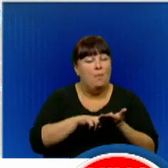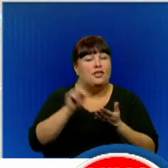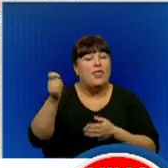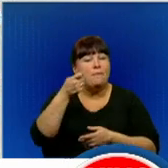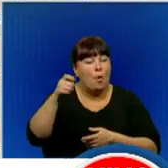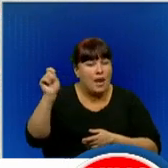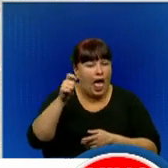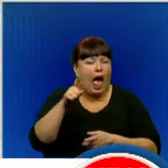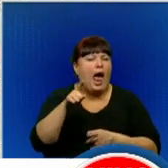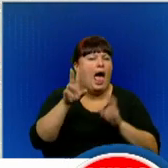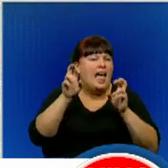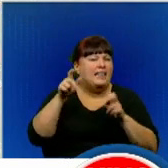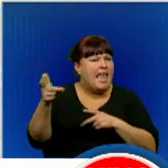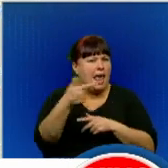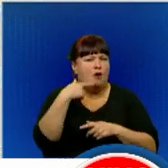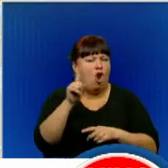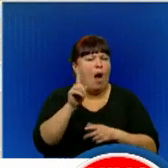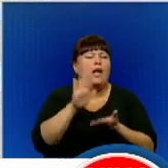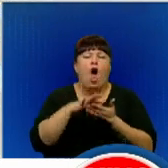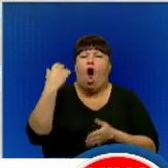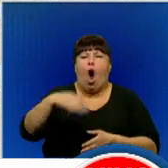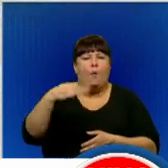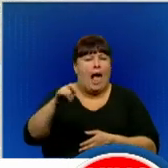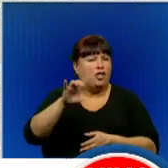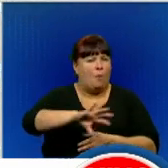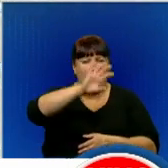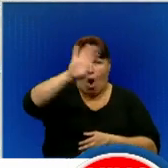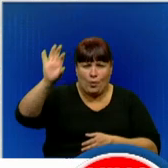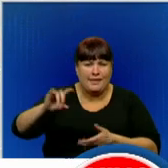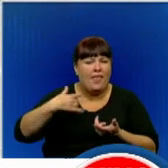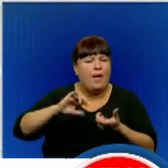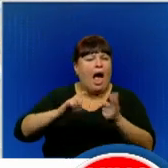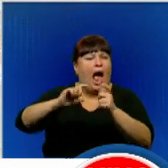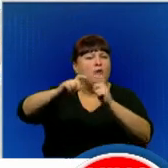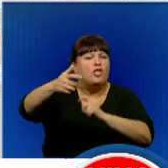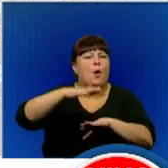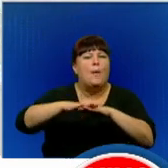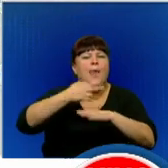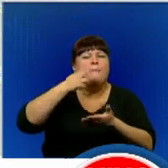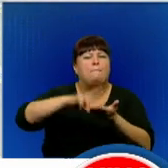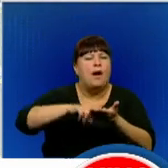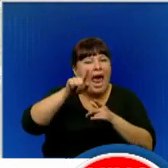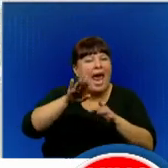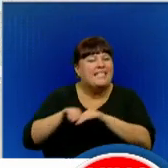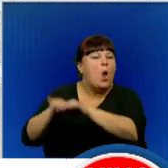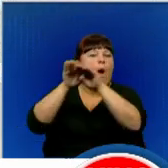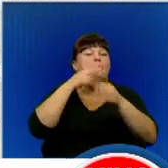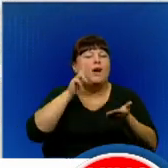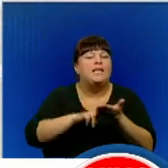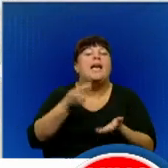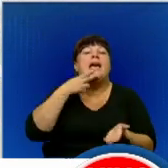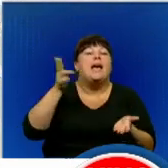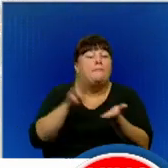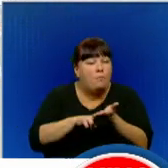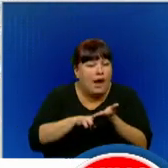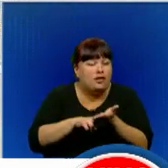un tema que acá no se dice y que era una obligación de las provincias actualizar la base imponible esto es equidad tributaria se tributa